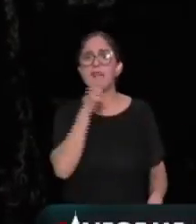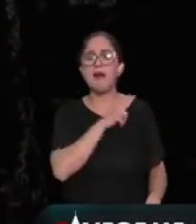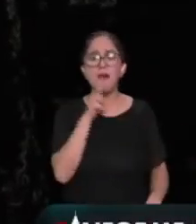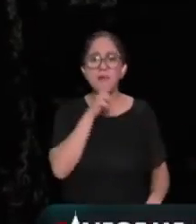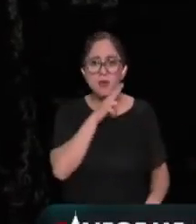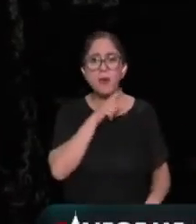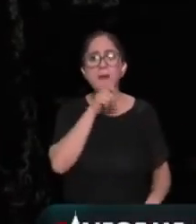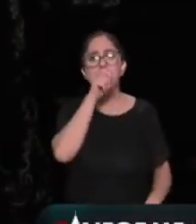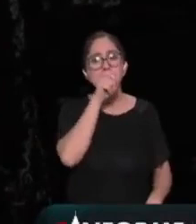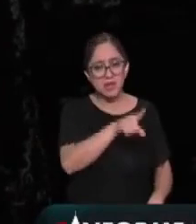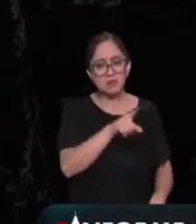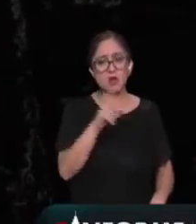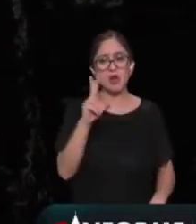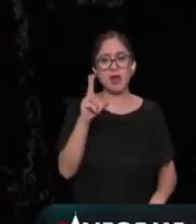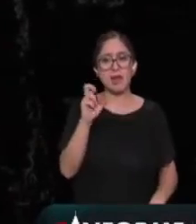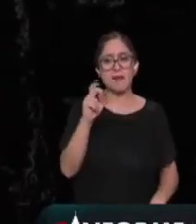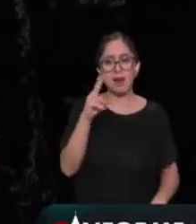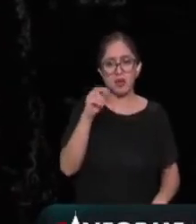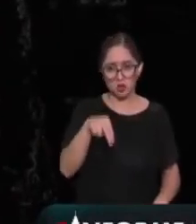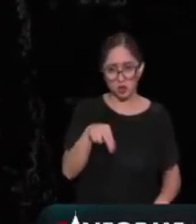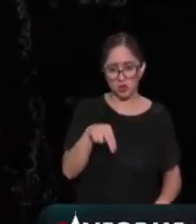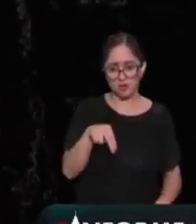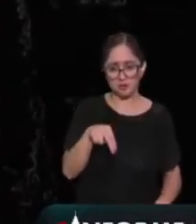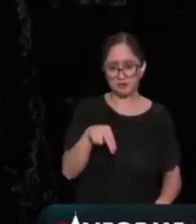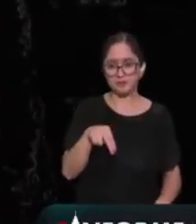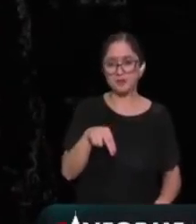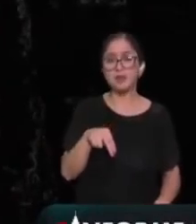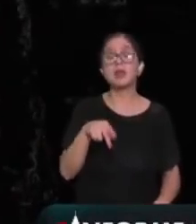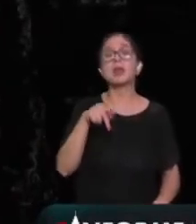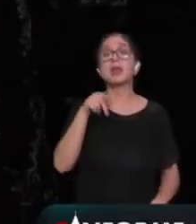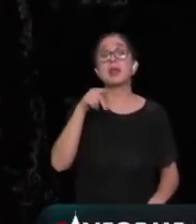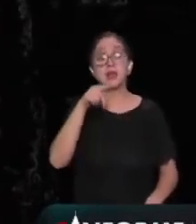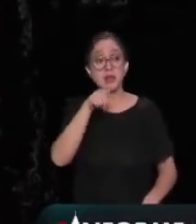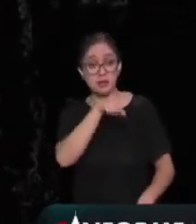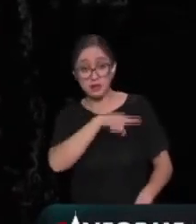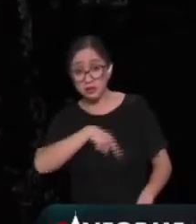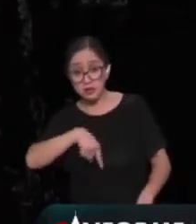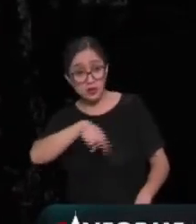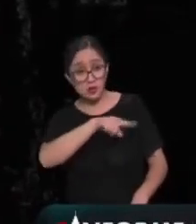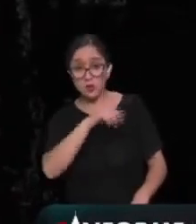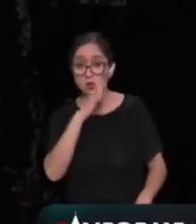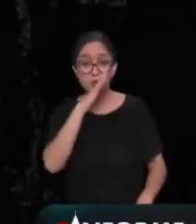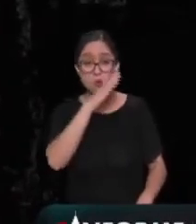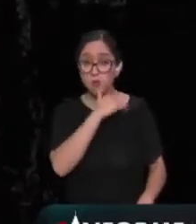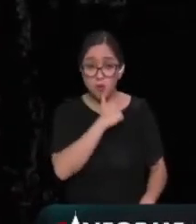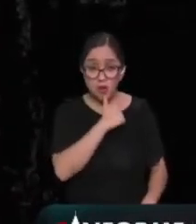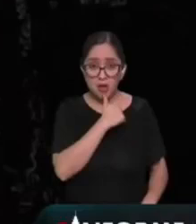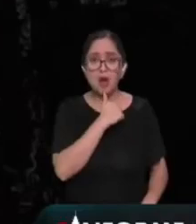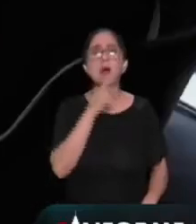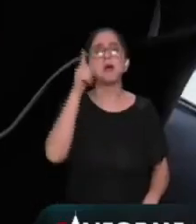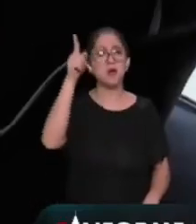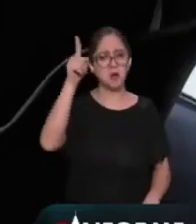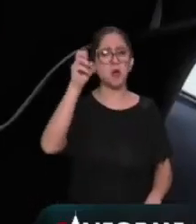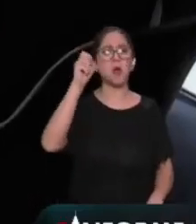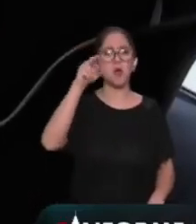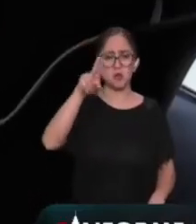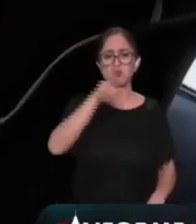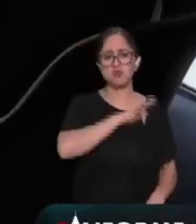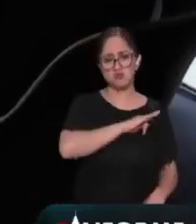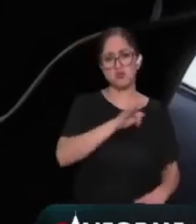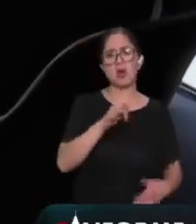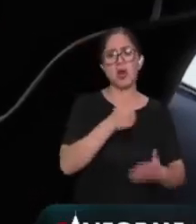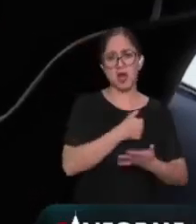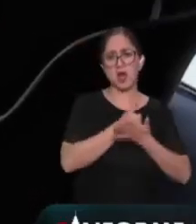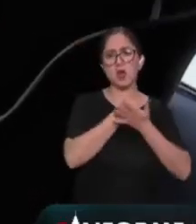su reparación. Y ofreciéndose que si ellos no podían, los de aquí, que ellos les podían ayudar. Porque